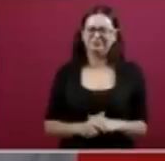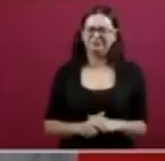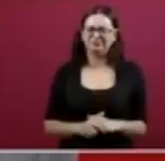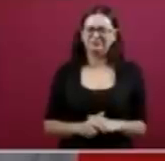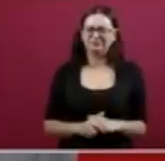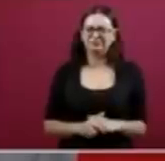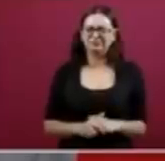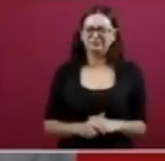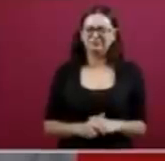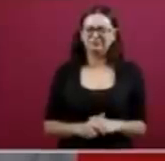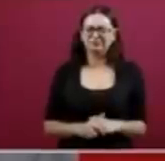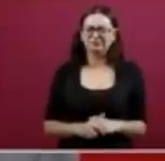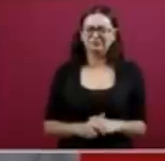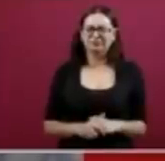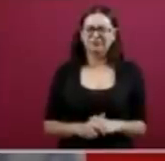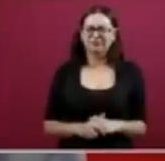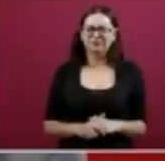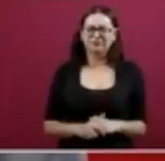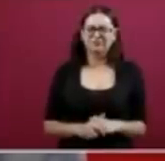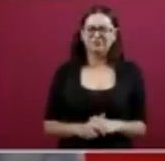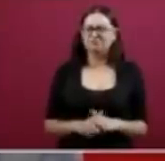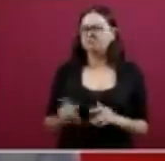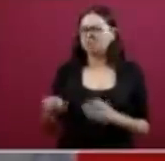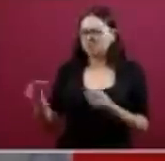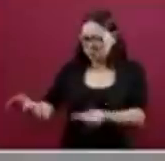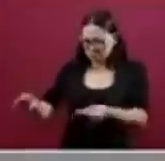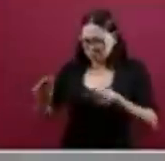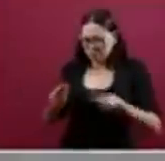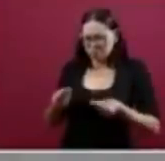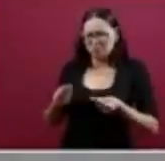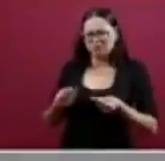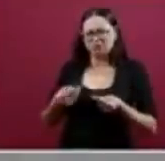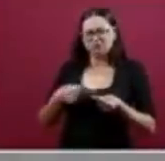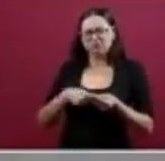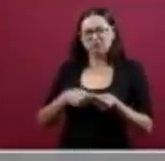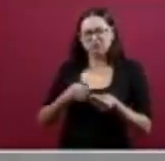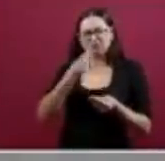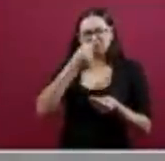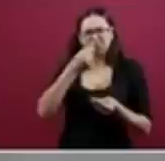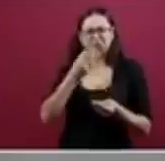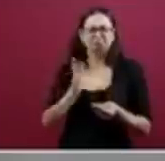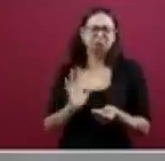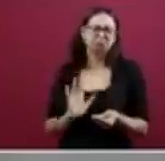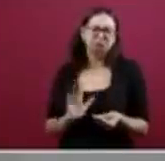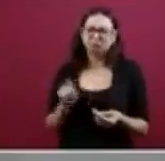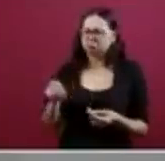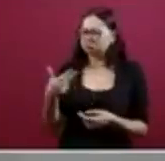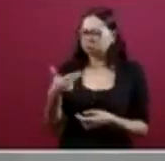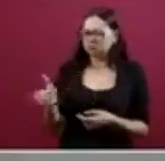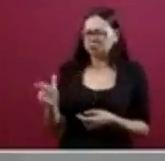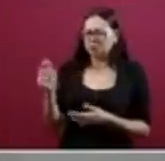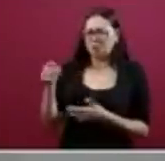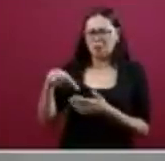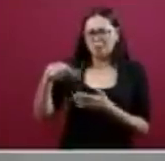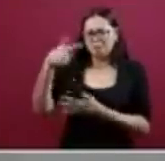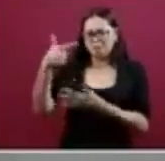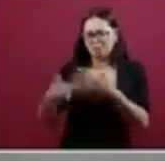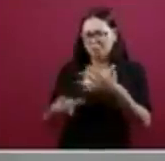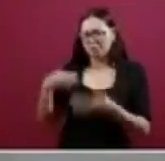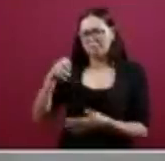Comemos lo que hay en los restaurantes, en las